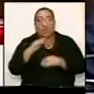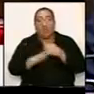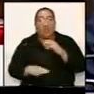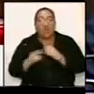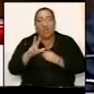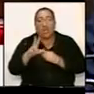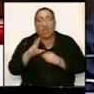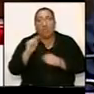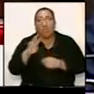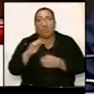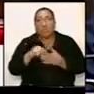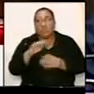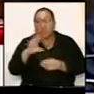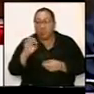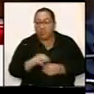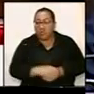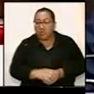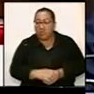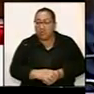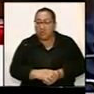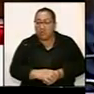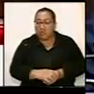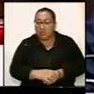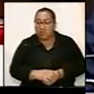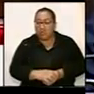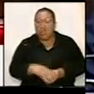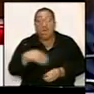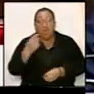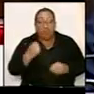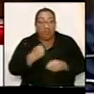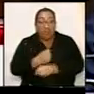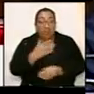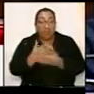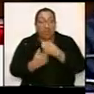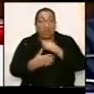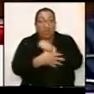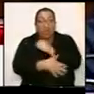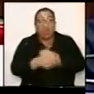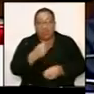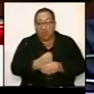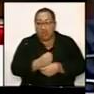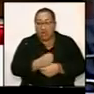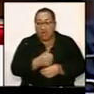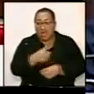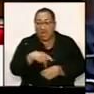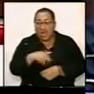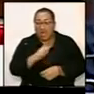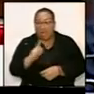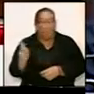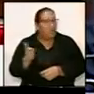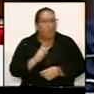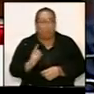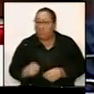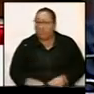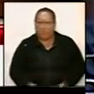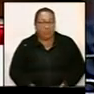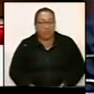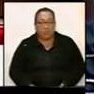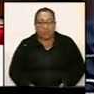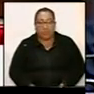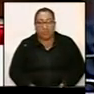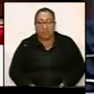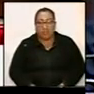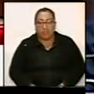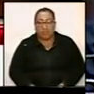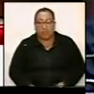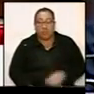anuncian 4.5%. ¿Será posible para derrotar la pobreza, desempleo y la anemia? No, señor presidente.